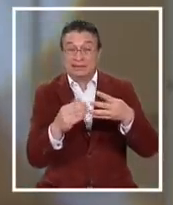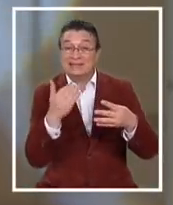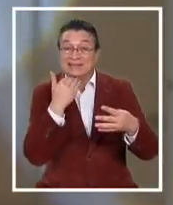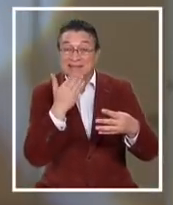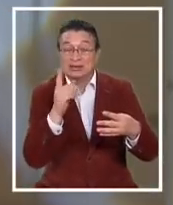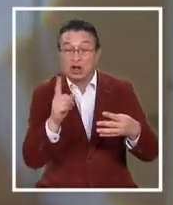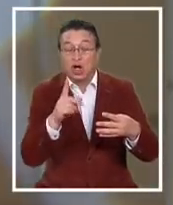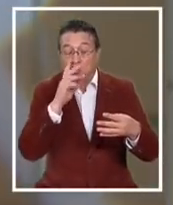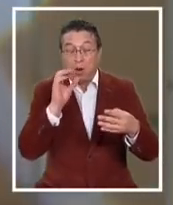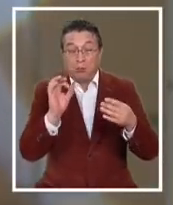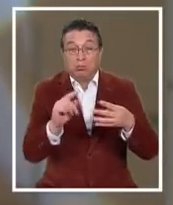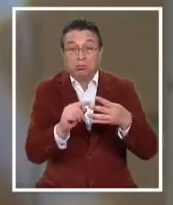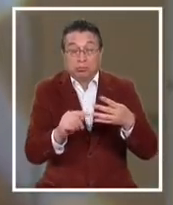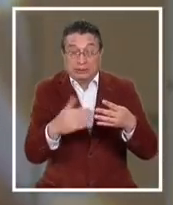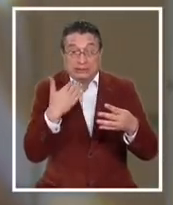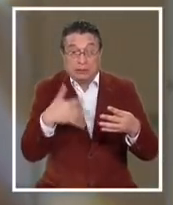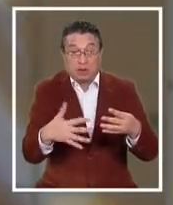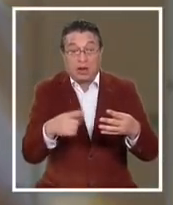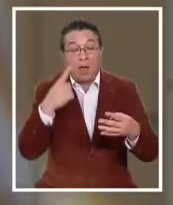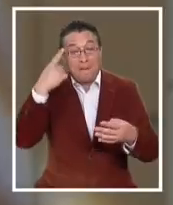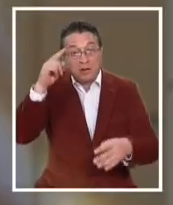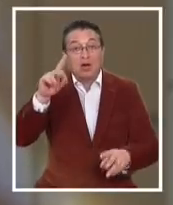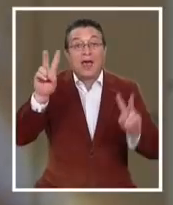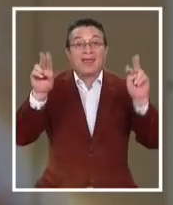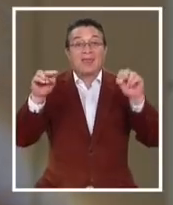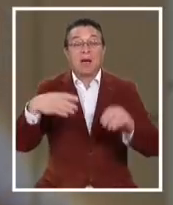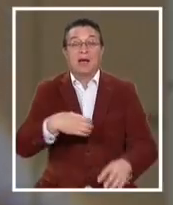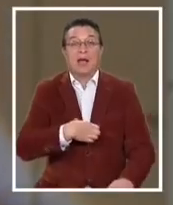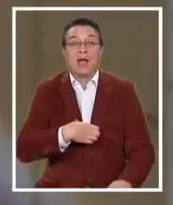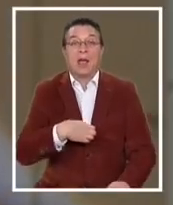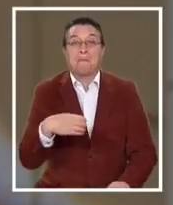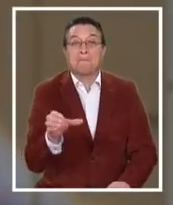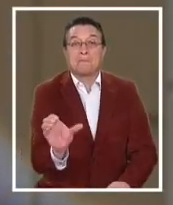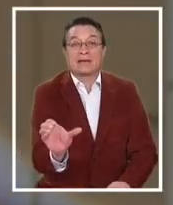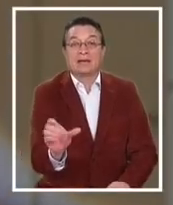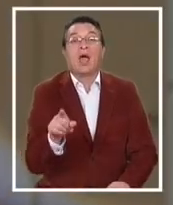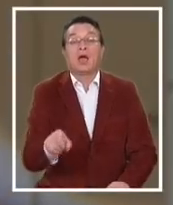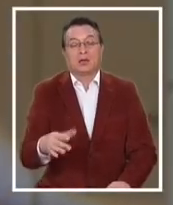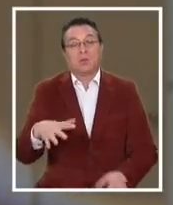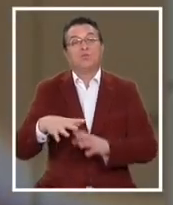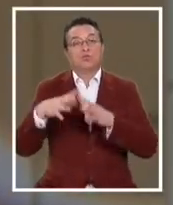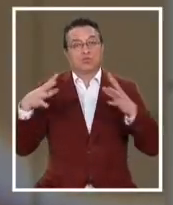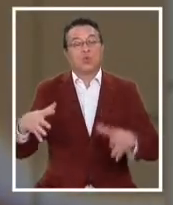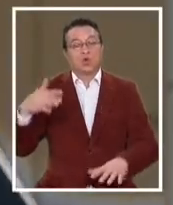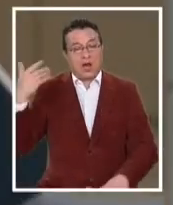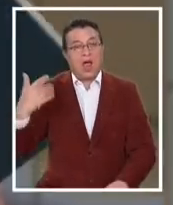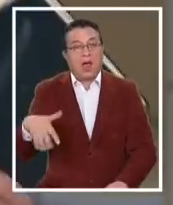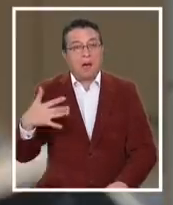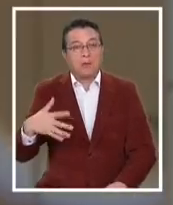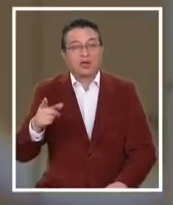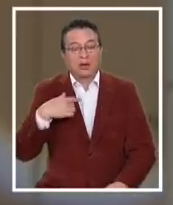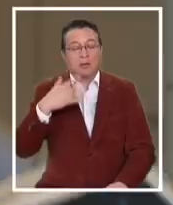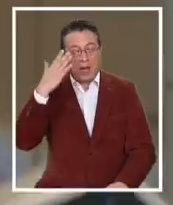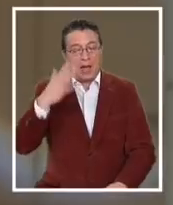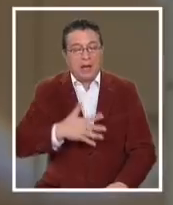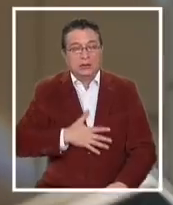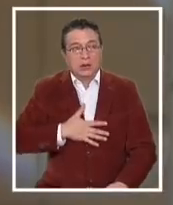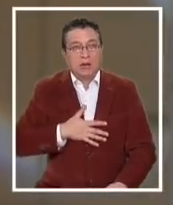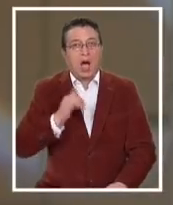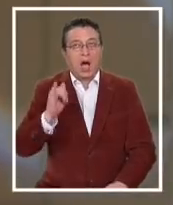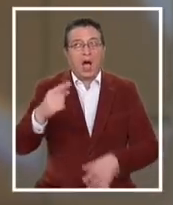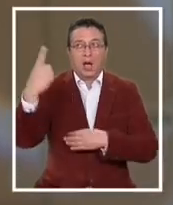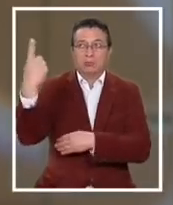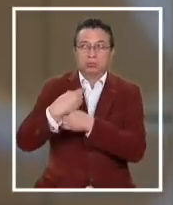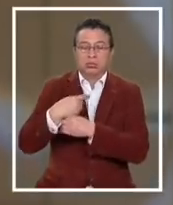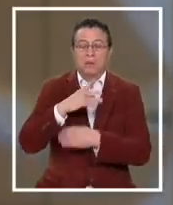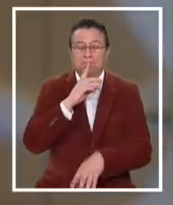podría ser simbólico, pero los temas de empatía son tremendamente importantes para que haya un sentido de pertenencia con las medidas que se toman